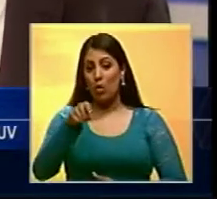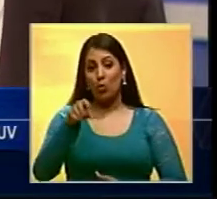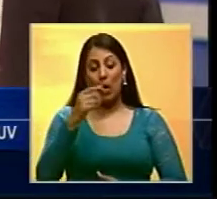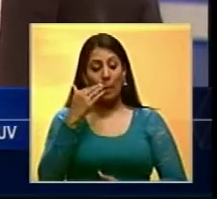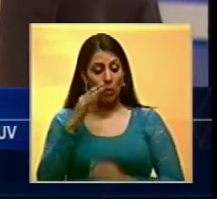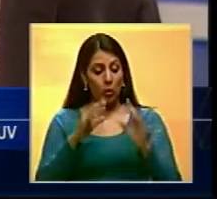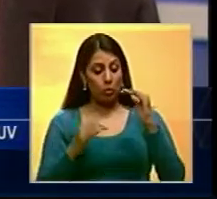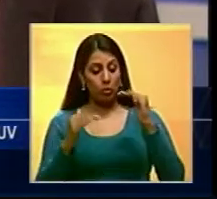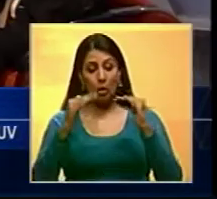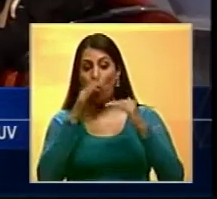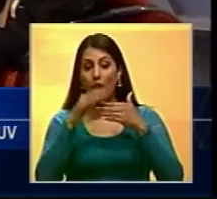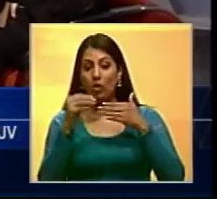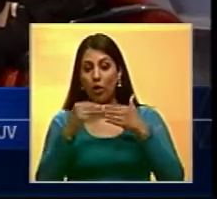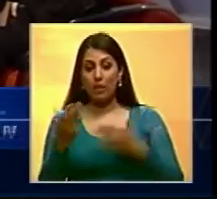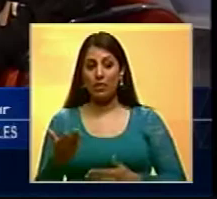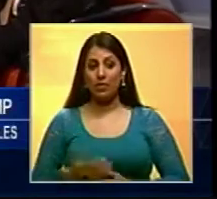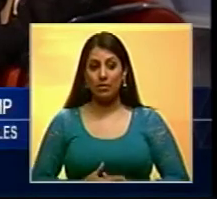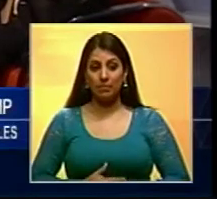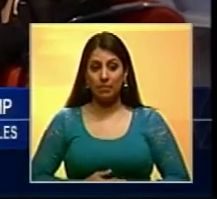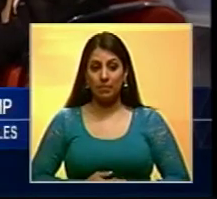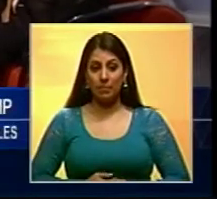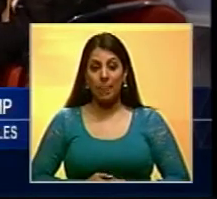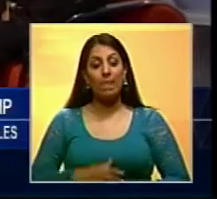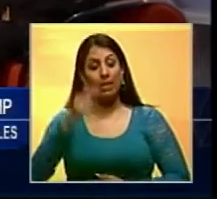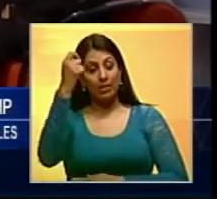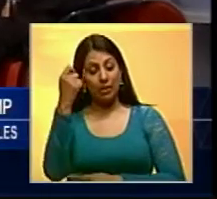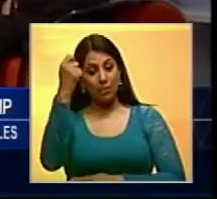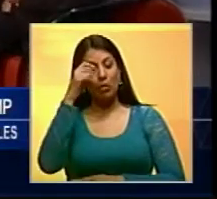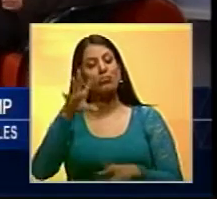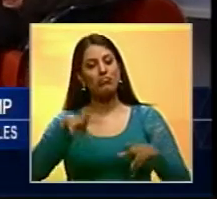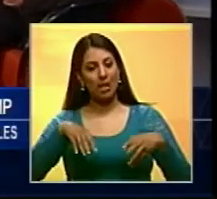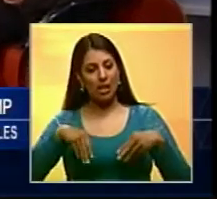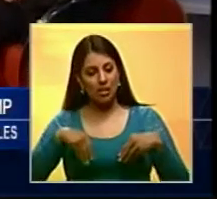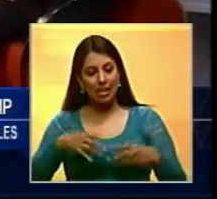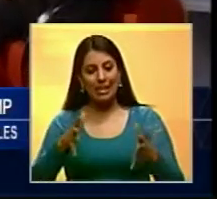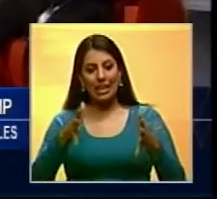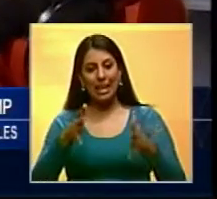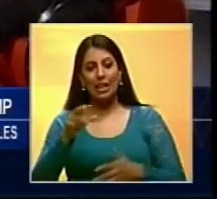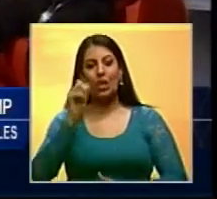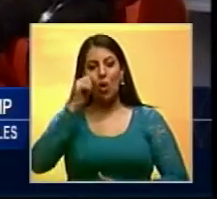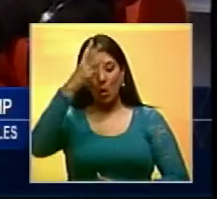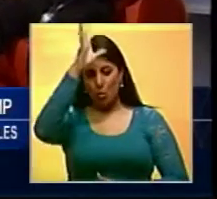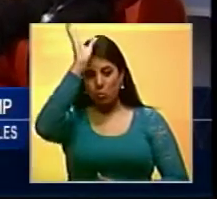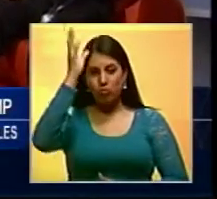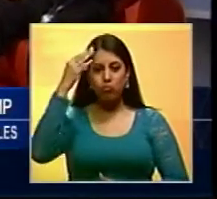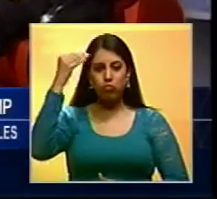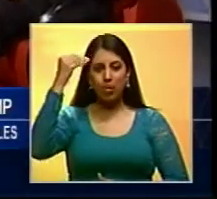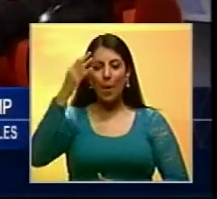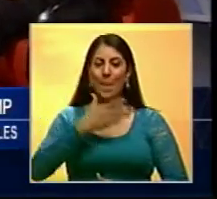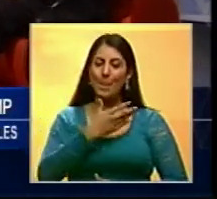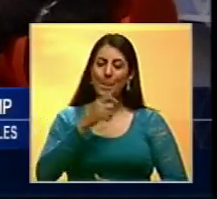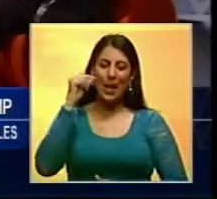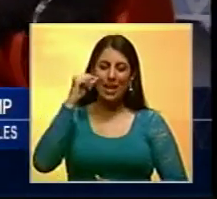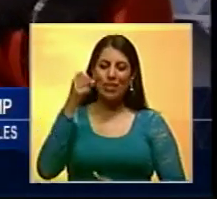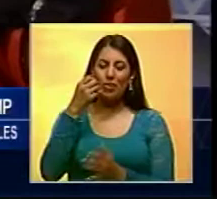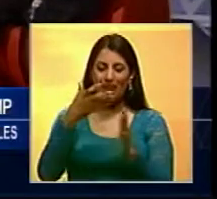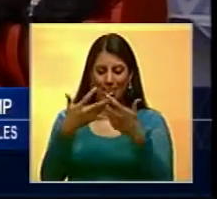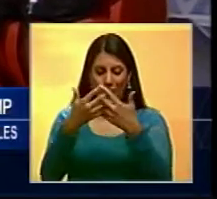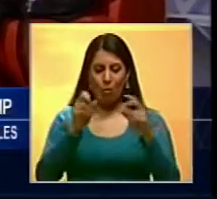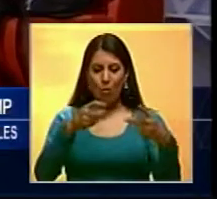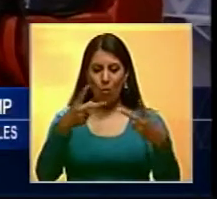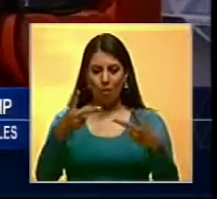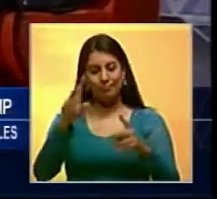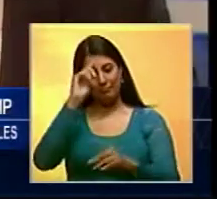equilibras sin dólares. El diputado reconoció el triunfo de Donald Trump en las elecciones presidenciales